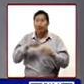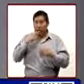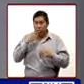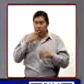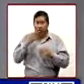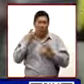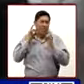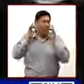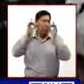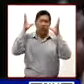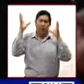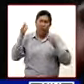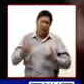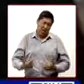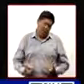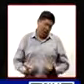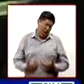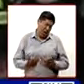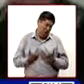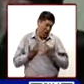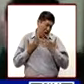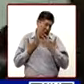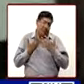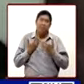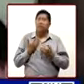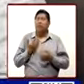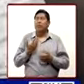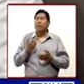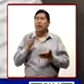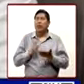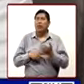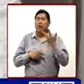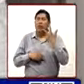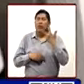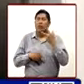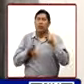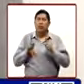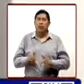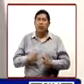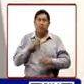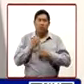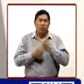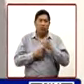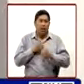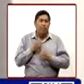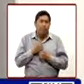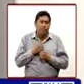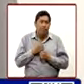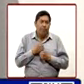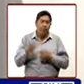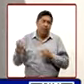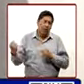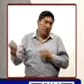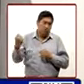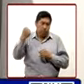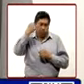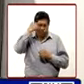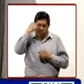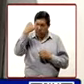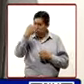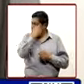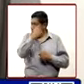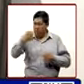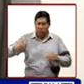graves lesiones y quemaduras en su cuerpo. Estas personas son víctimas de policontusiones, lesiones